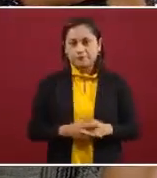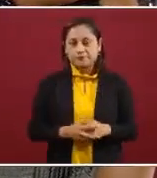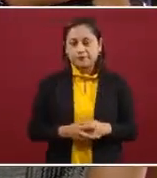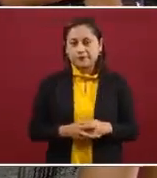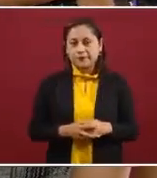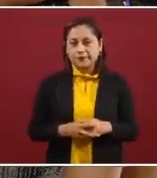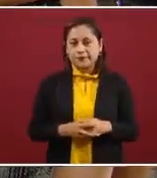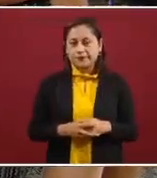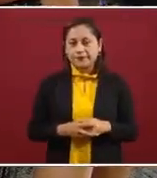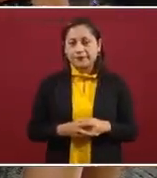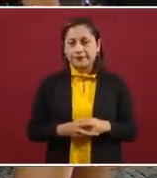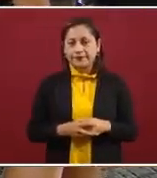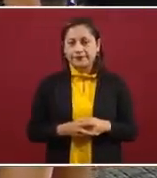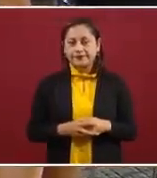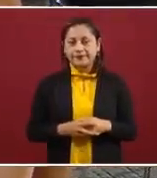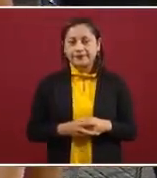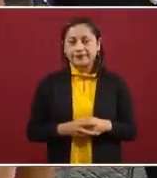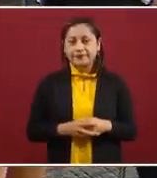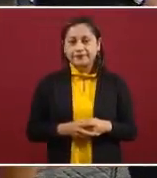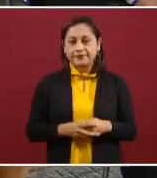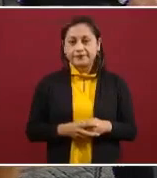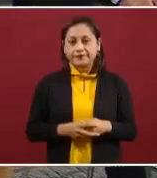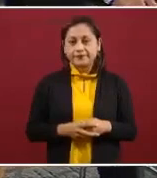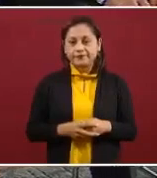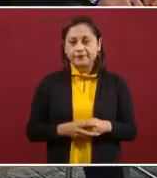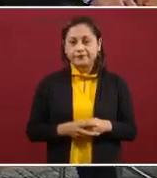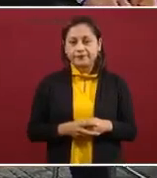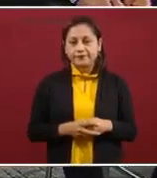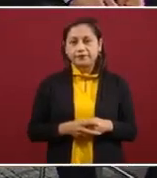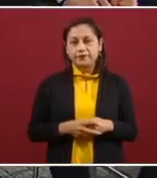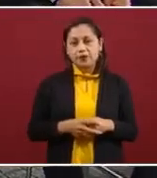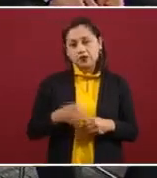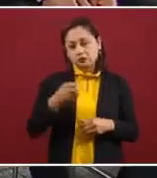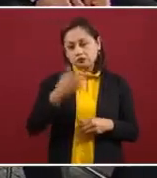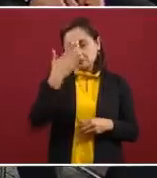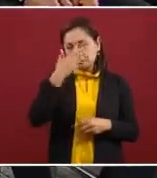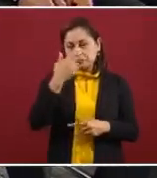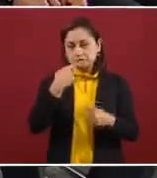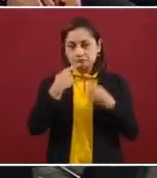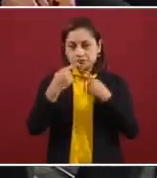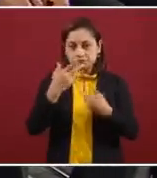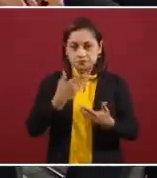esta conferencia, en este diálogo circular. Y